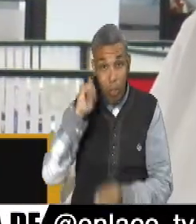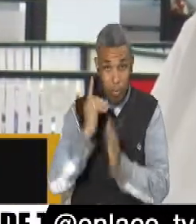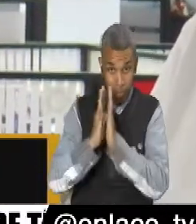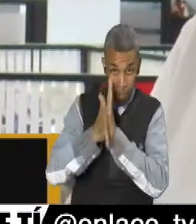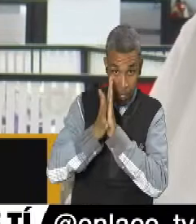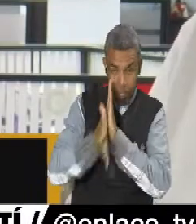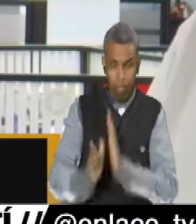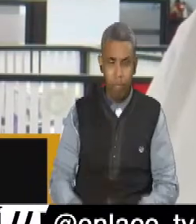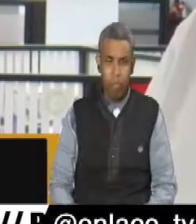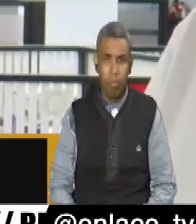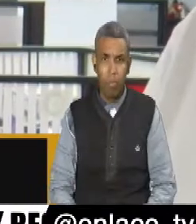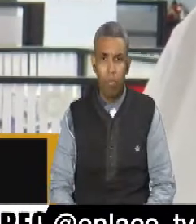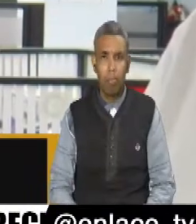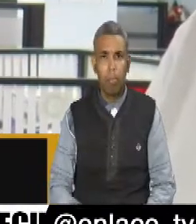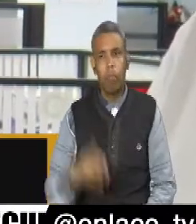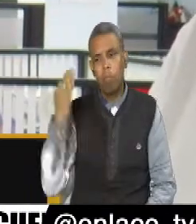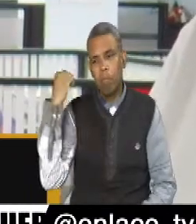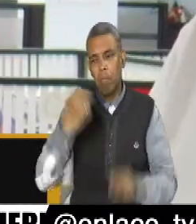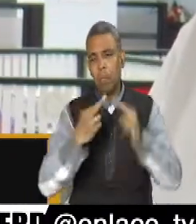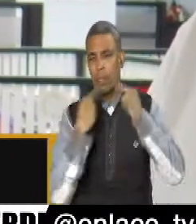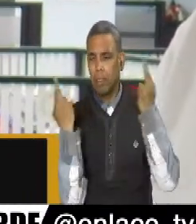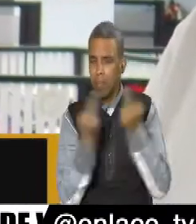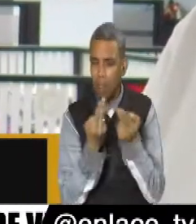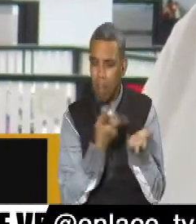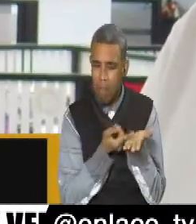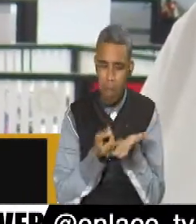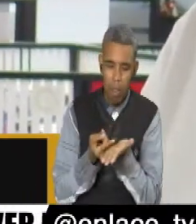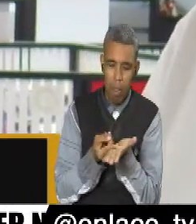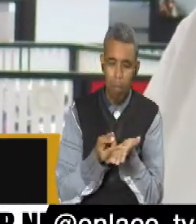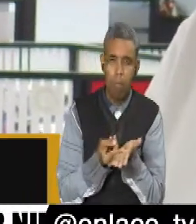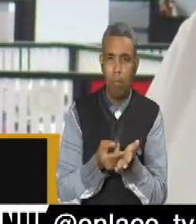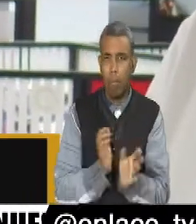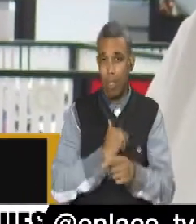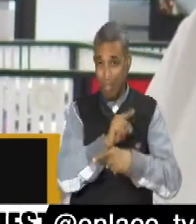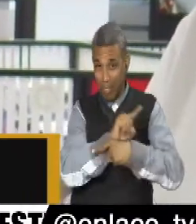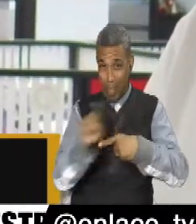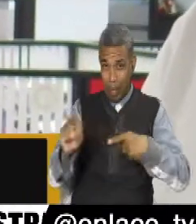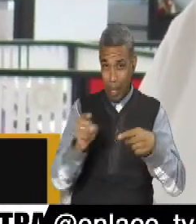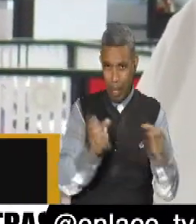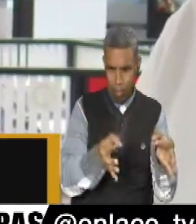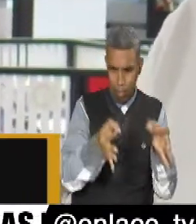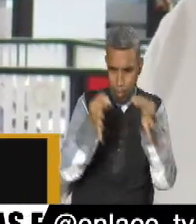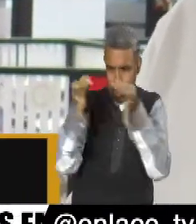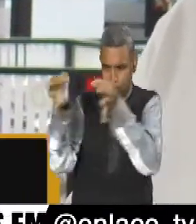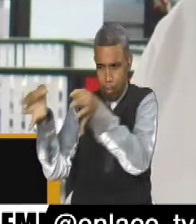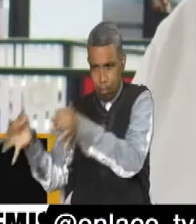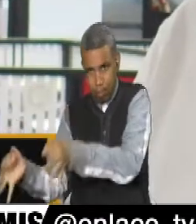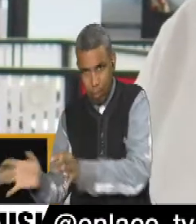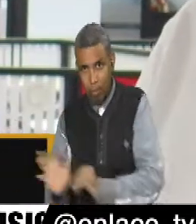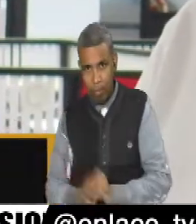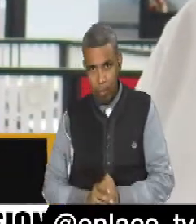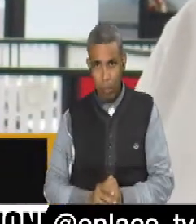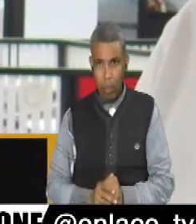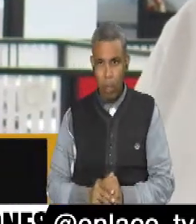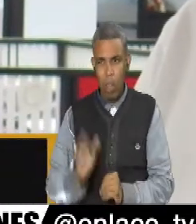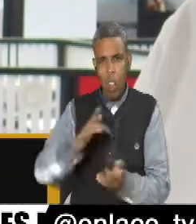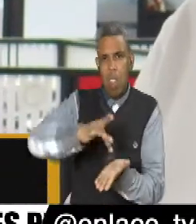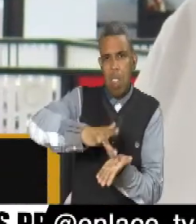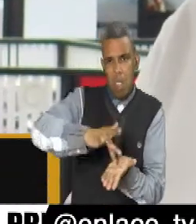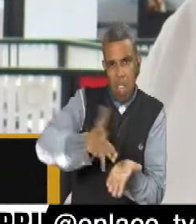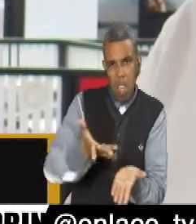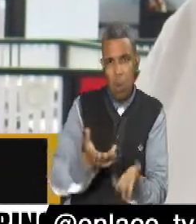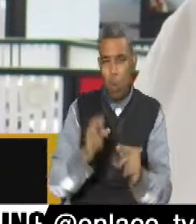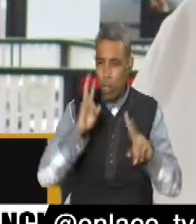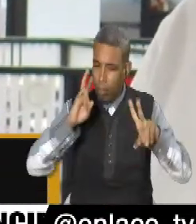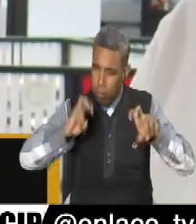lo que terminamos fue dando un compás de espera hasta la próxima semana para hacer una revisión de las deudas. Pues hay una cosa que quedó